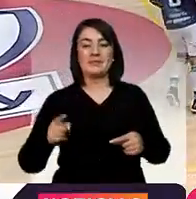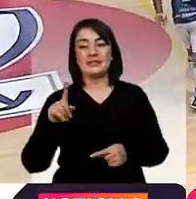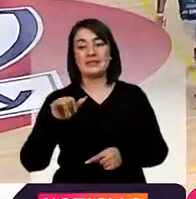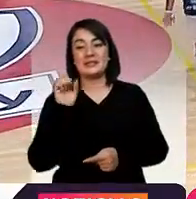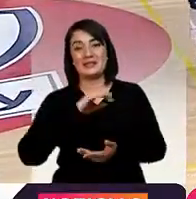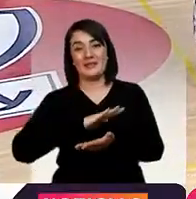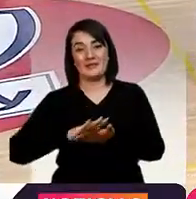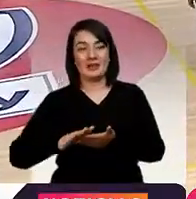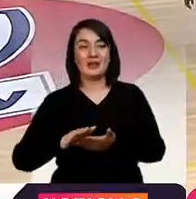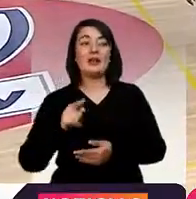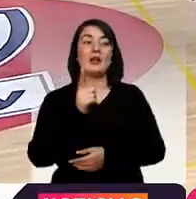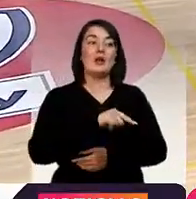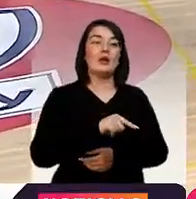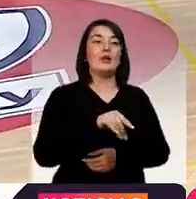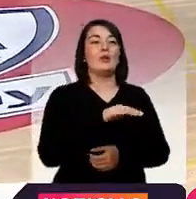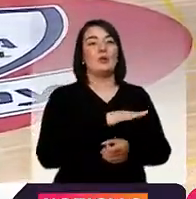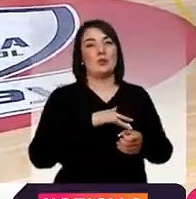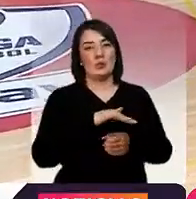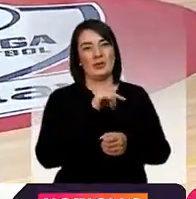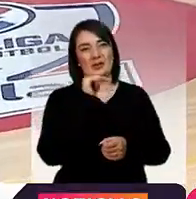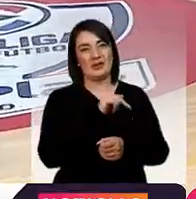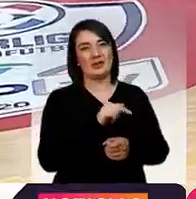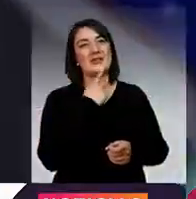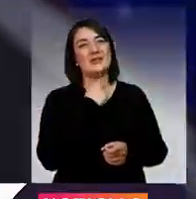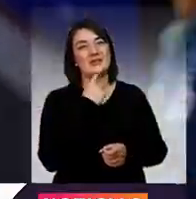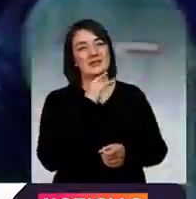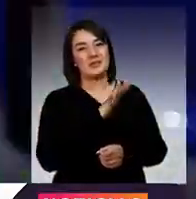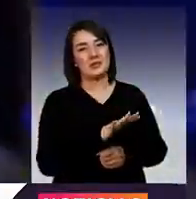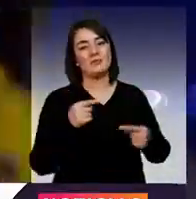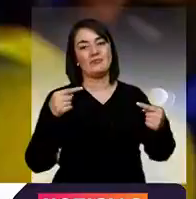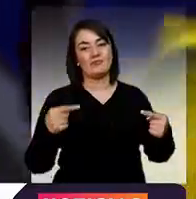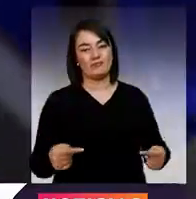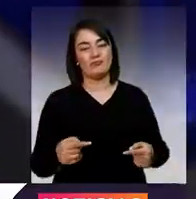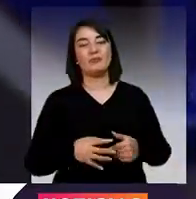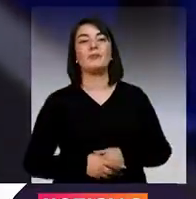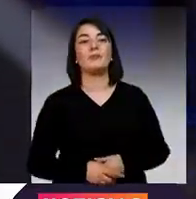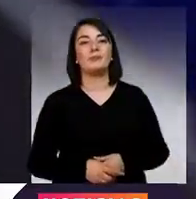Cundinamarca, que tiene 4 puntos, contra Zipaquirá, tierra de campeones, que tiene 2.